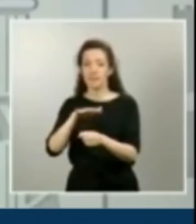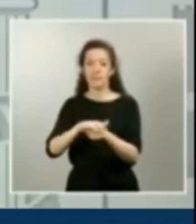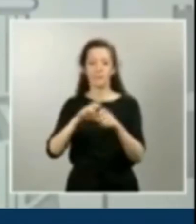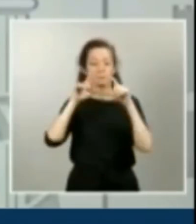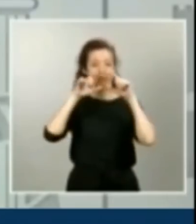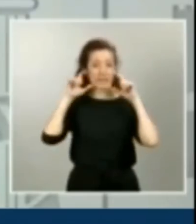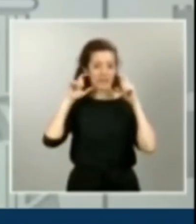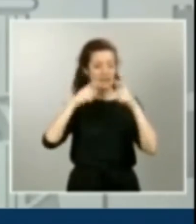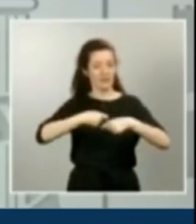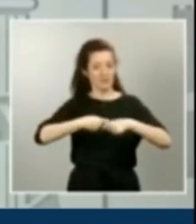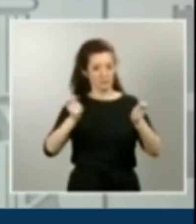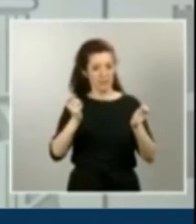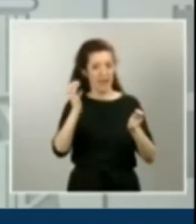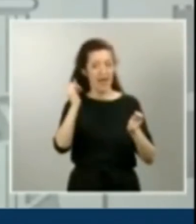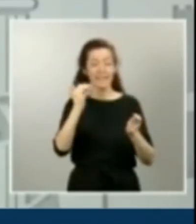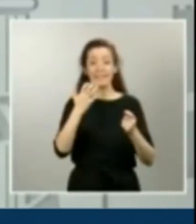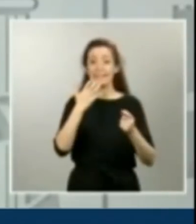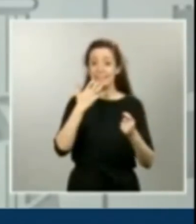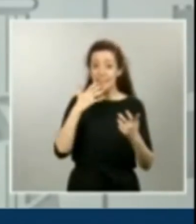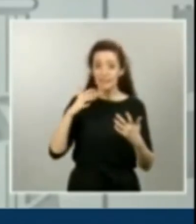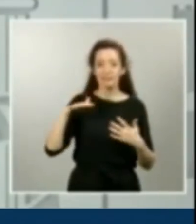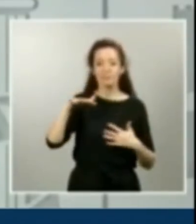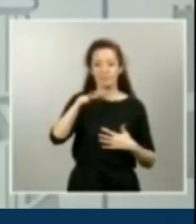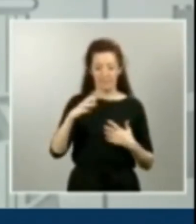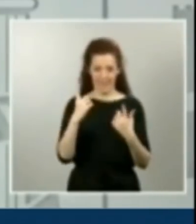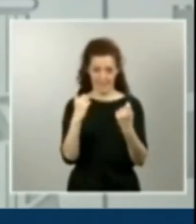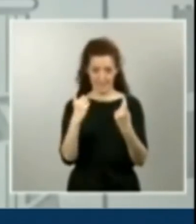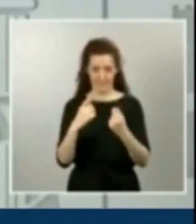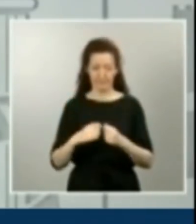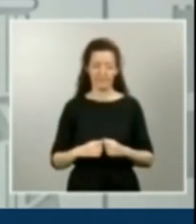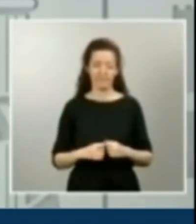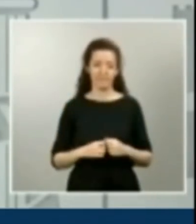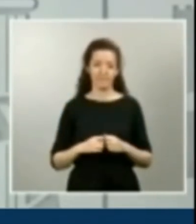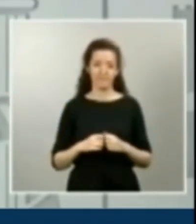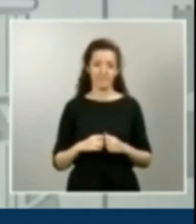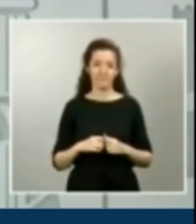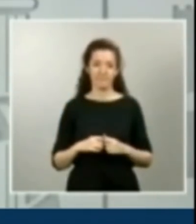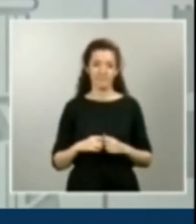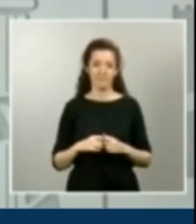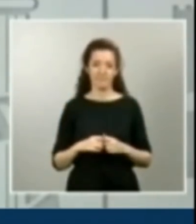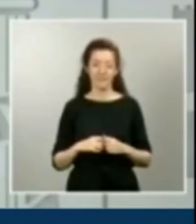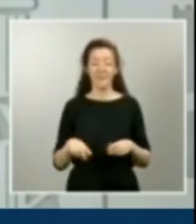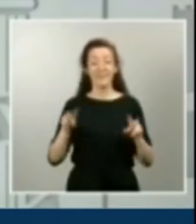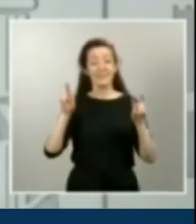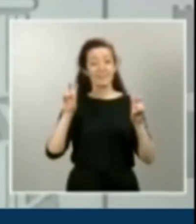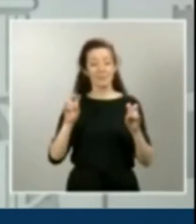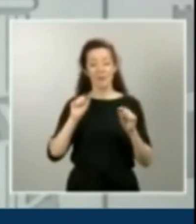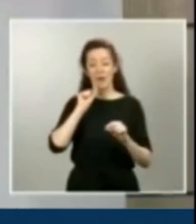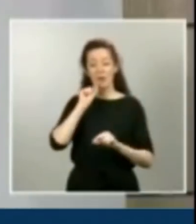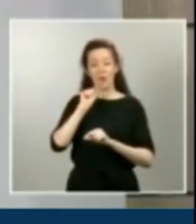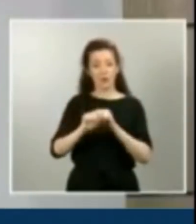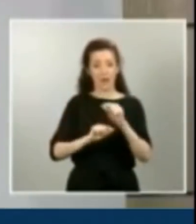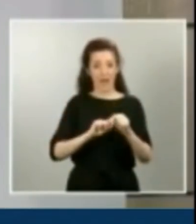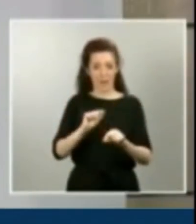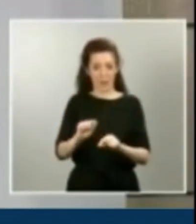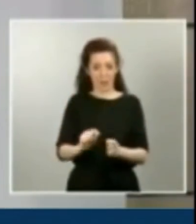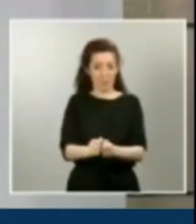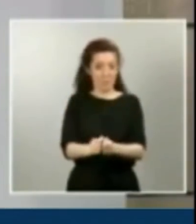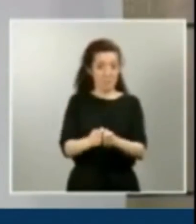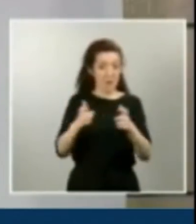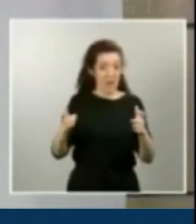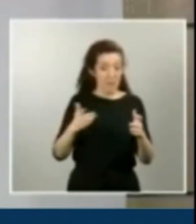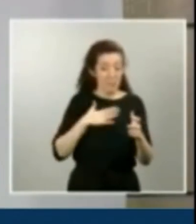cuadro técnico, el responsable político directo de la crisis, que es el Ministerio de Sanidad, se limita a enumerar acciones,